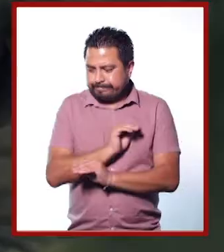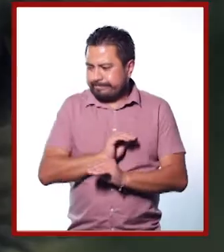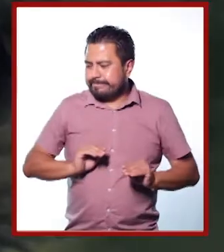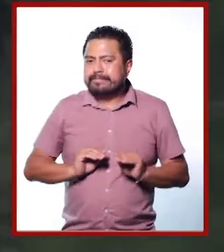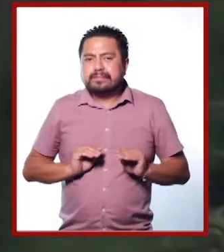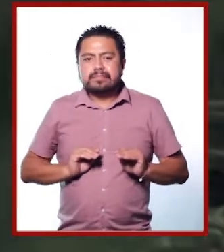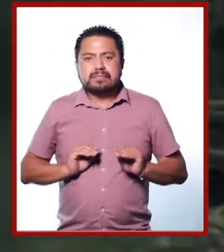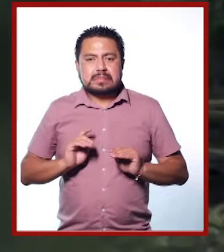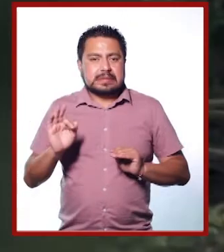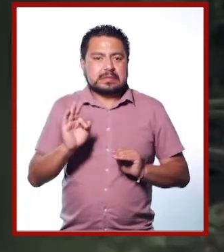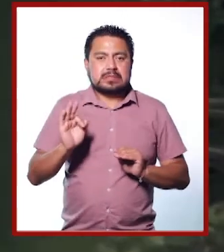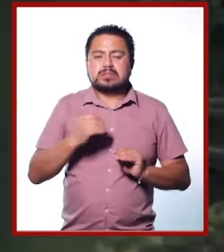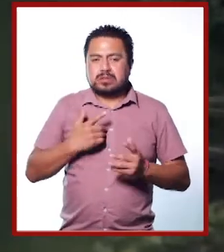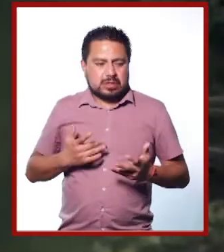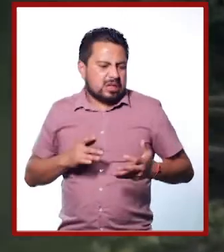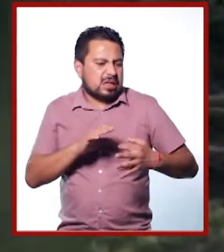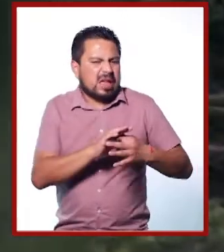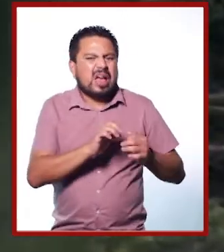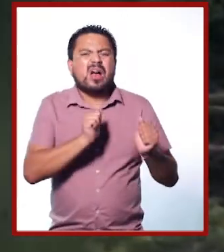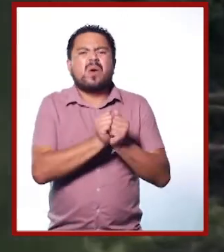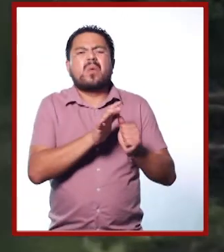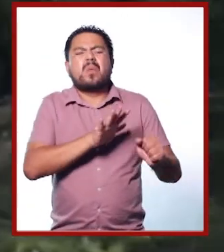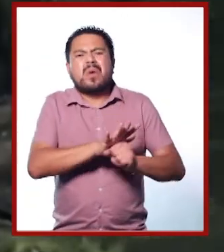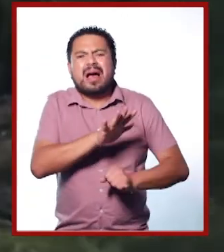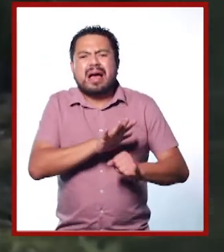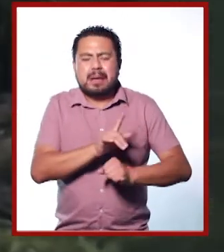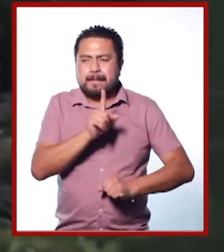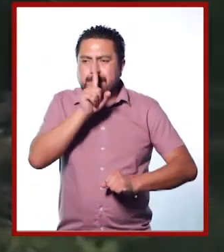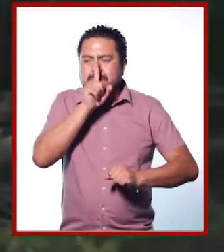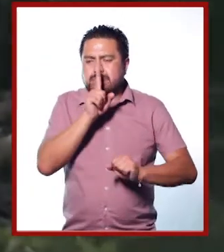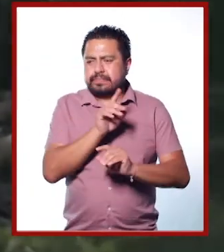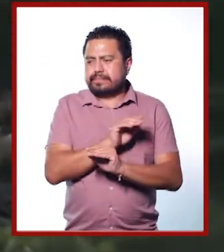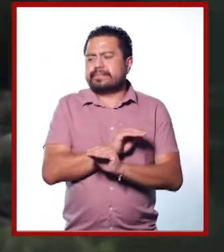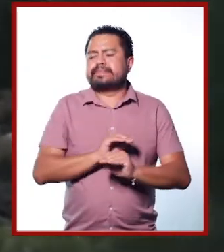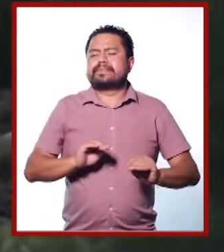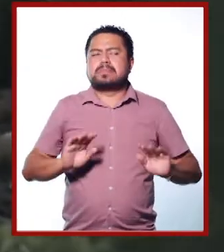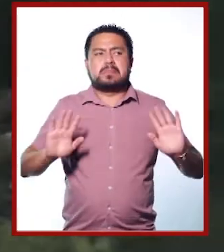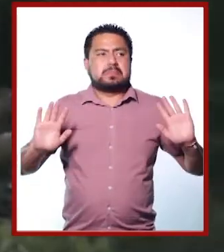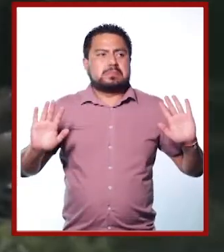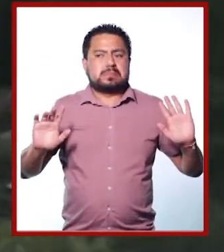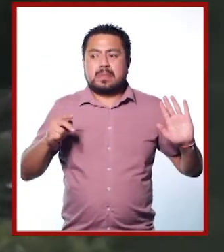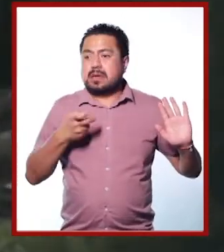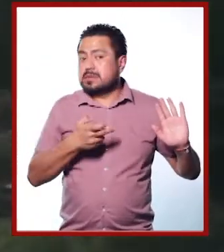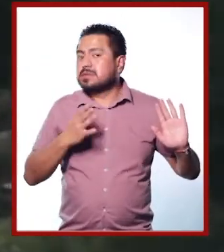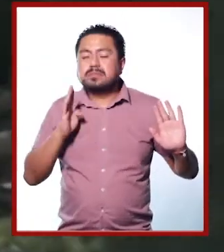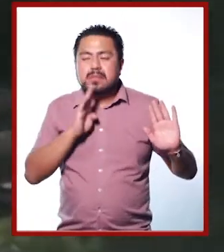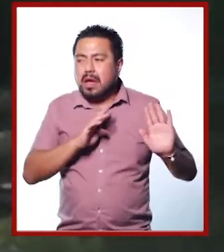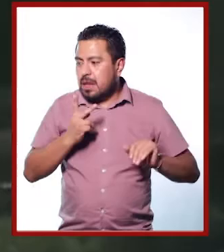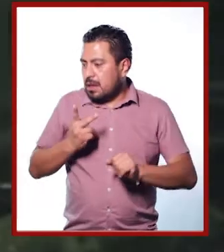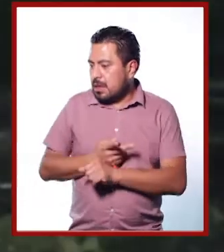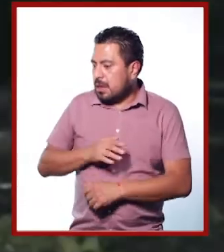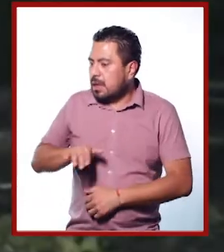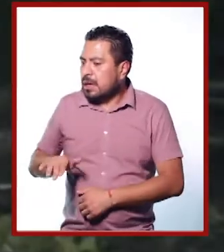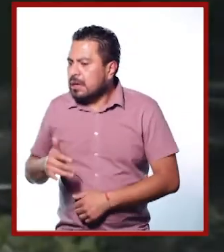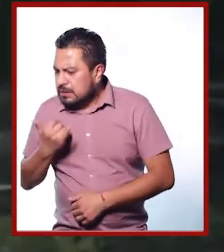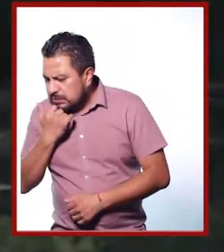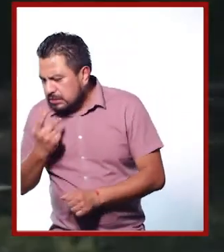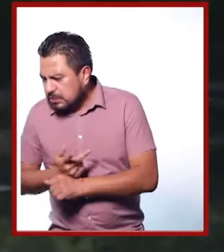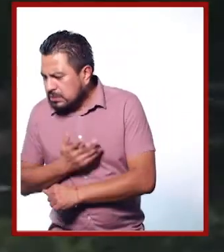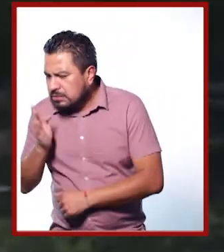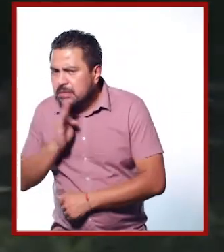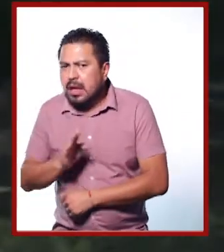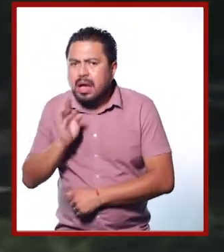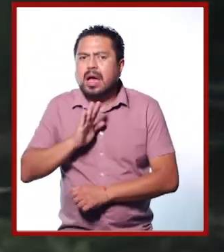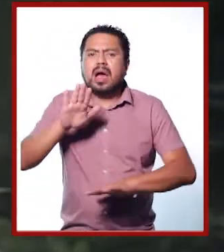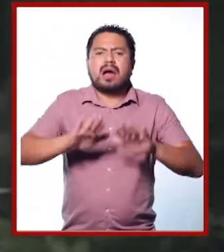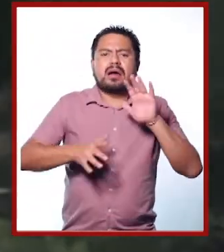callado, ¿no? Y soy a lo mejor cómplice en cuestión de quedarnos callados, de no decir esto está mal o esto está pasando, o